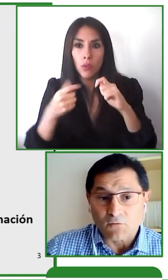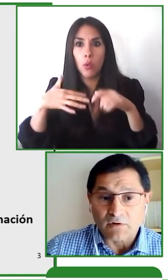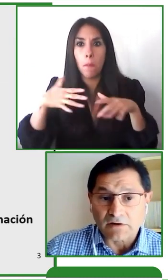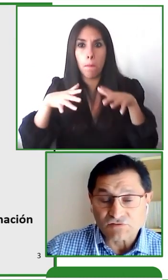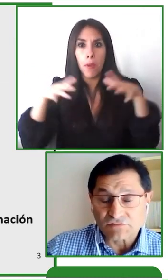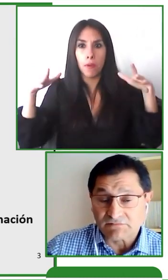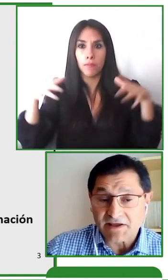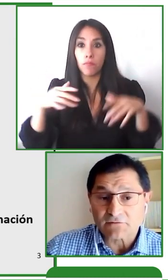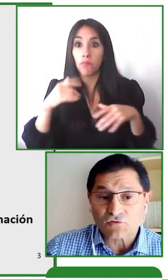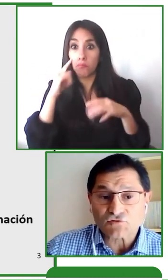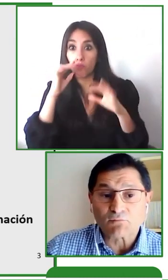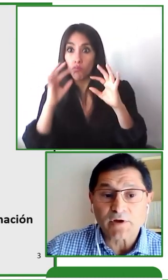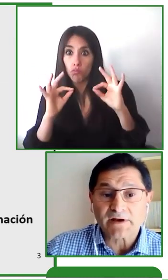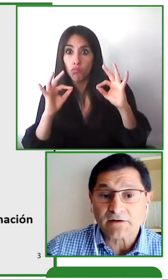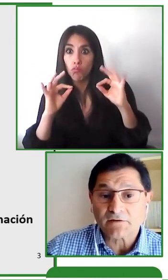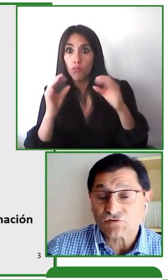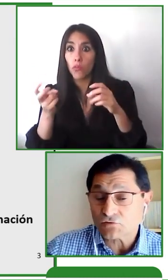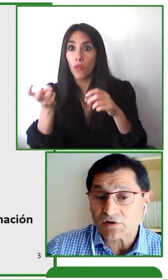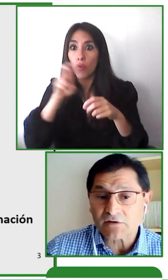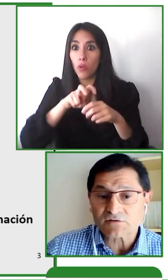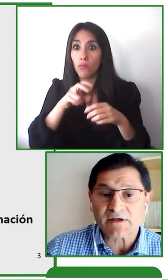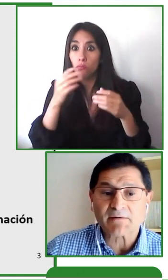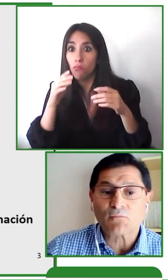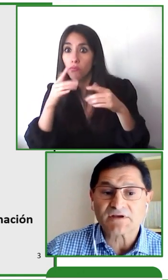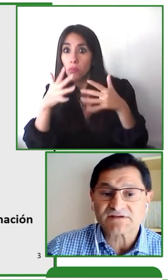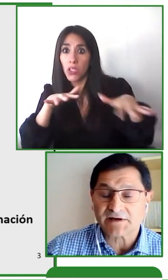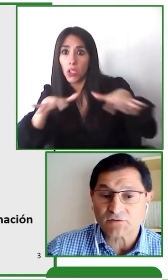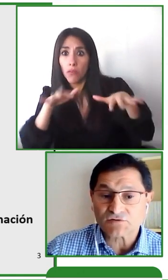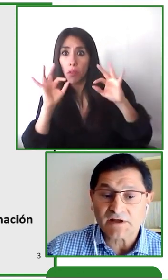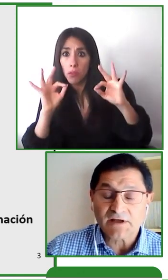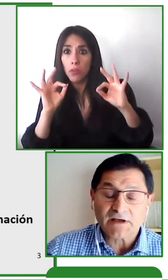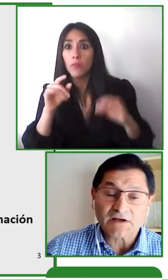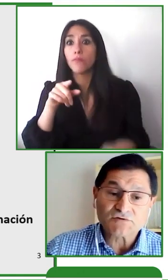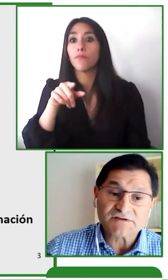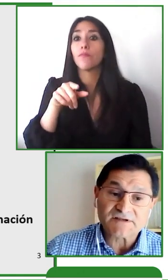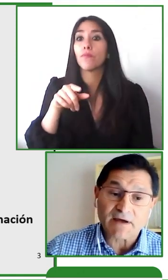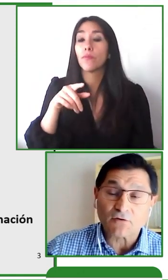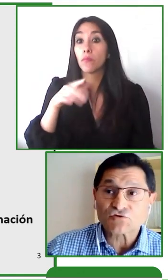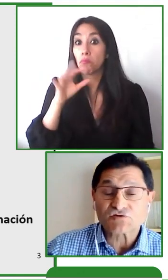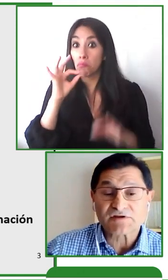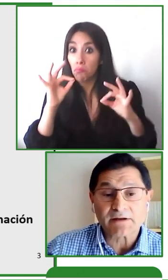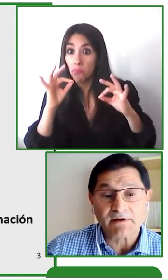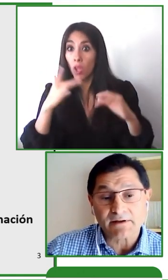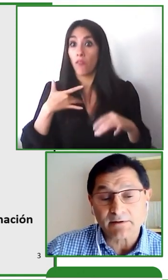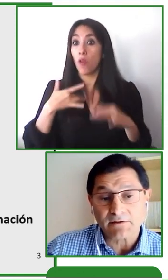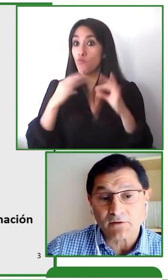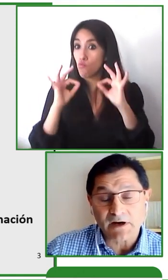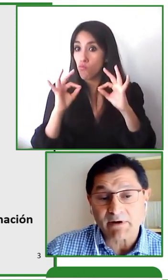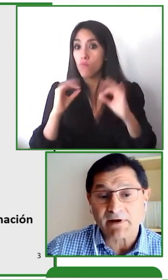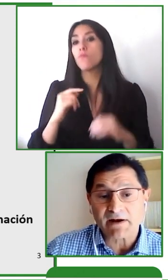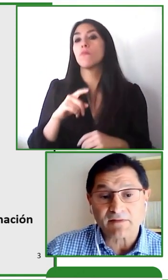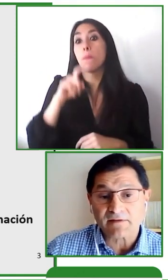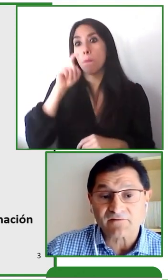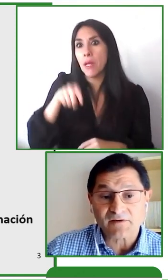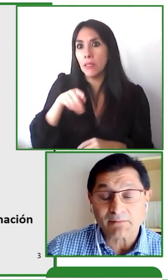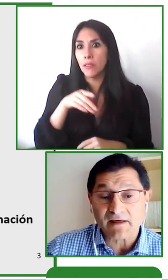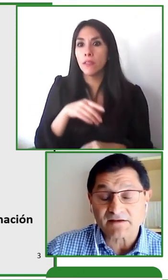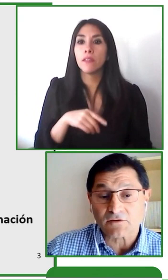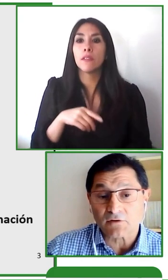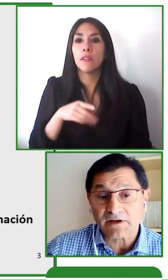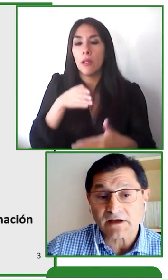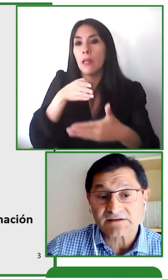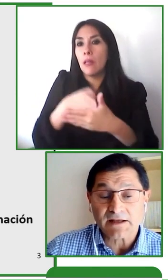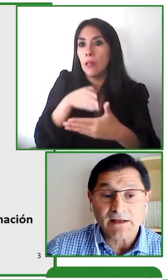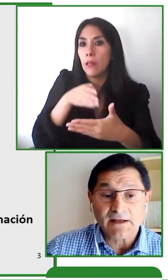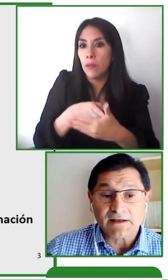son unos trayectos muy rígidos y unos horarios también muy estrictos. Es un sistema no sostenible debido a la prevalencia de